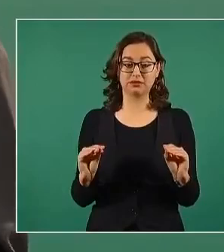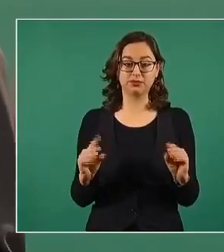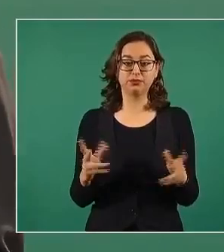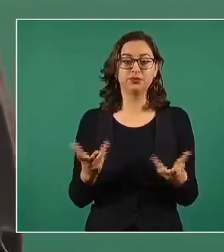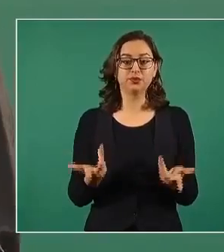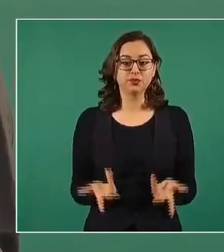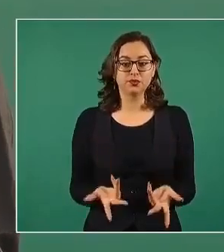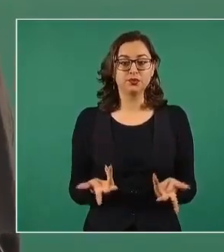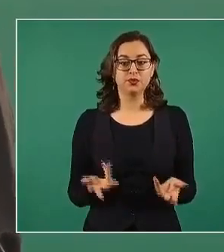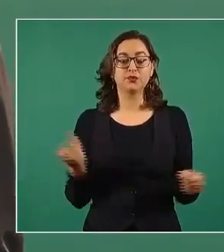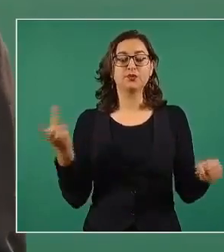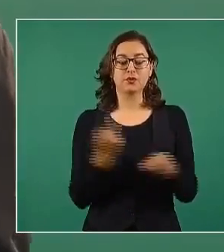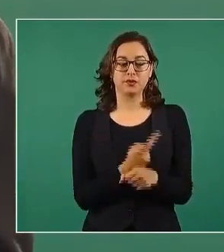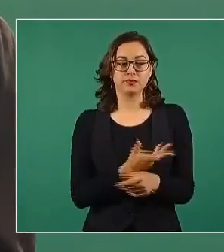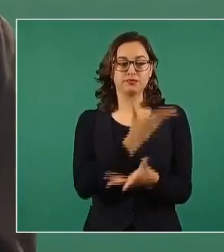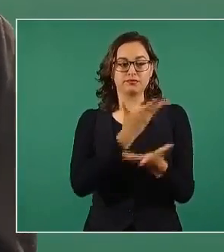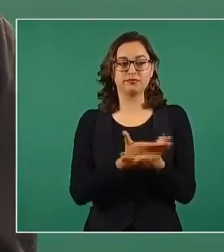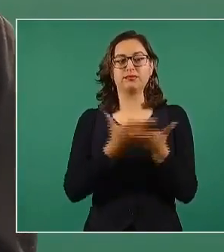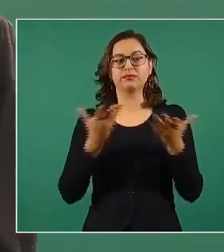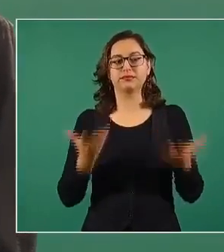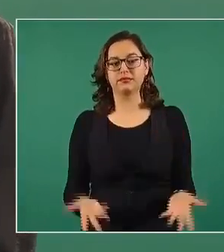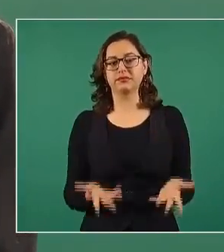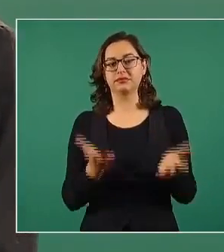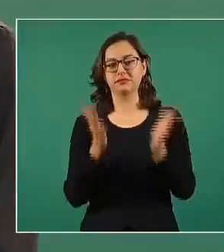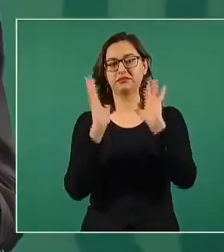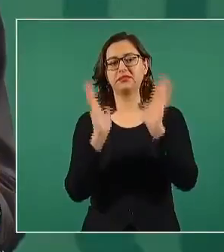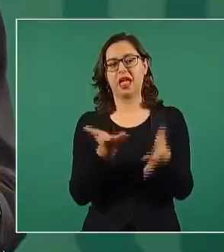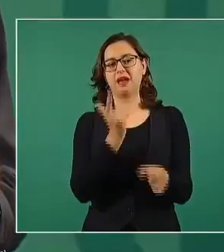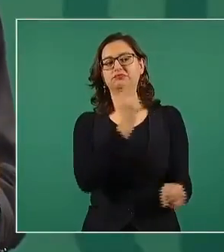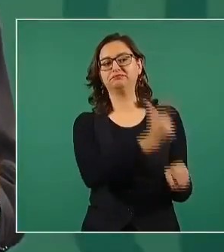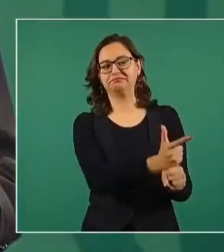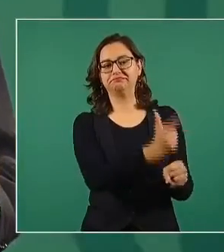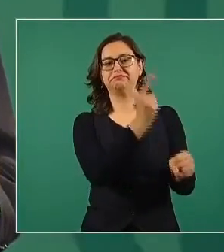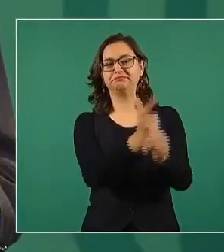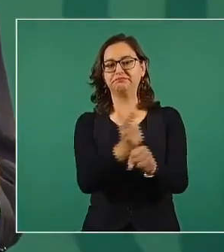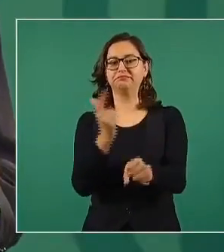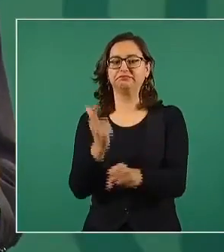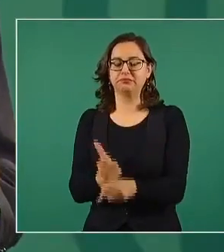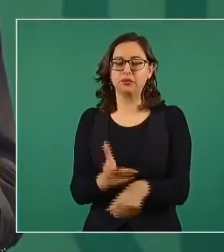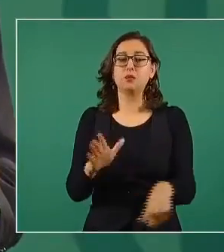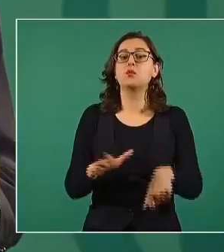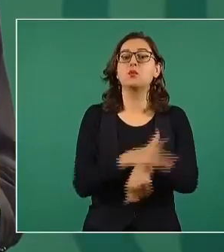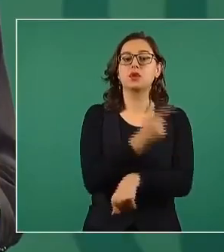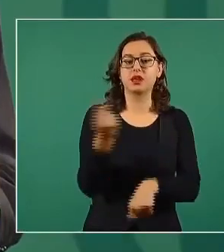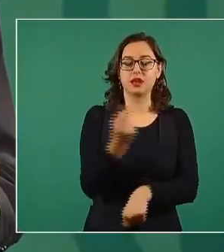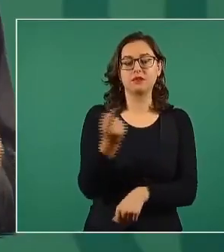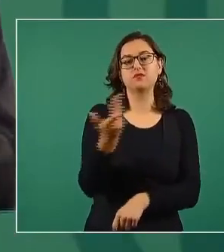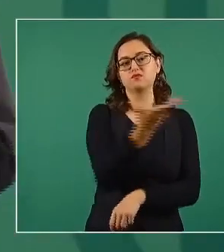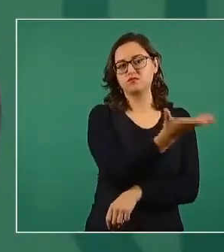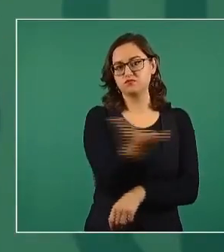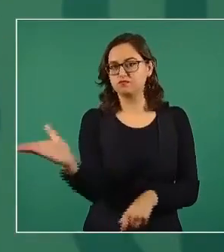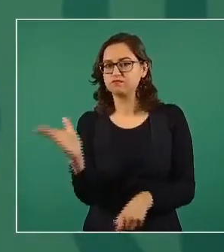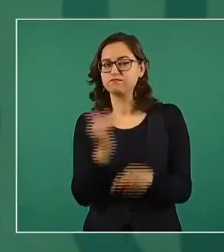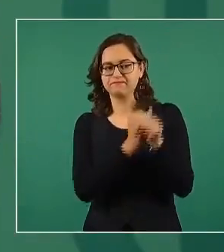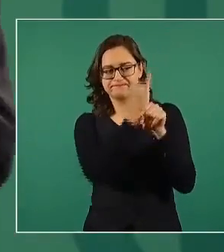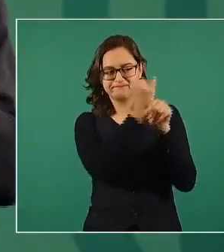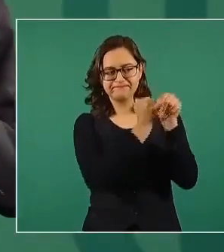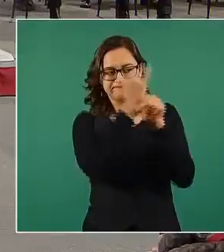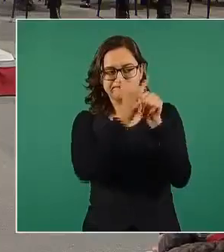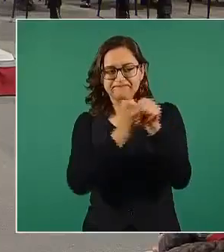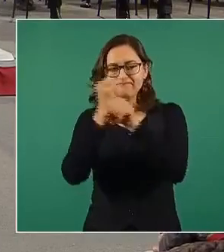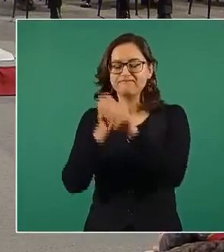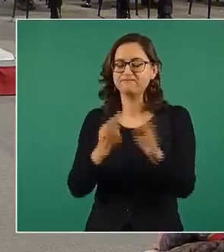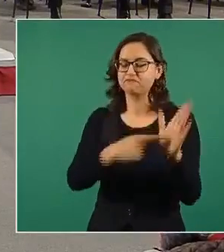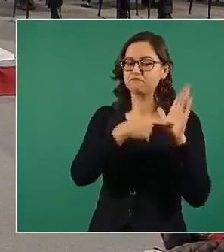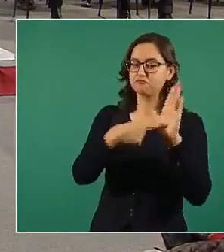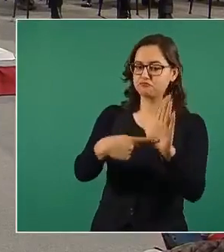sale a la luz en investigaciones como las que ustedes hacen. Entonces,